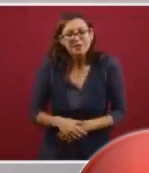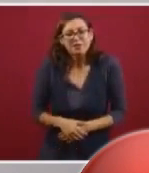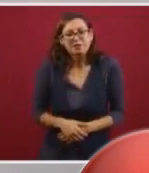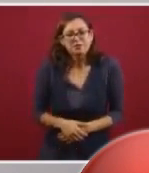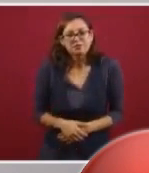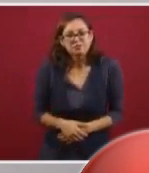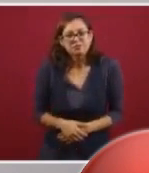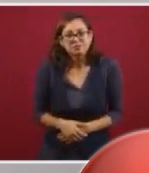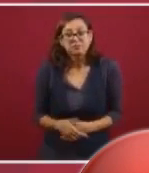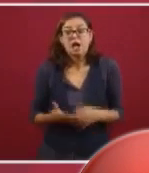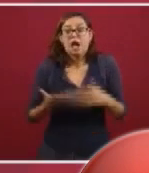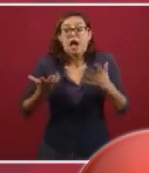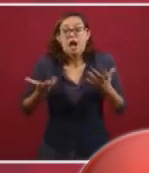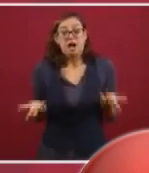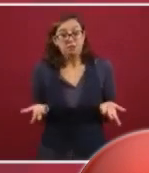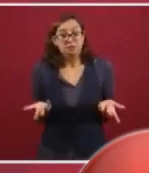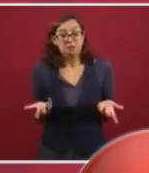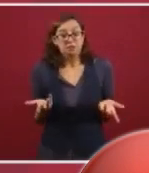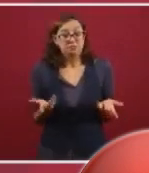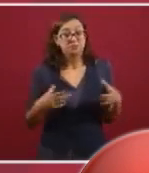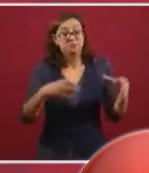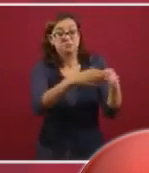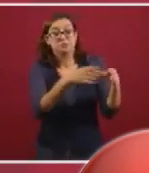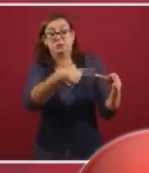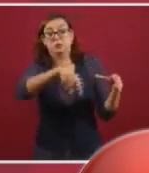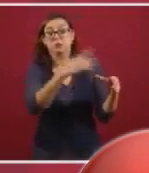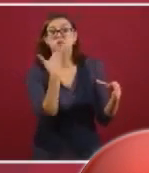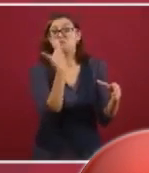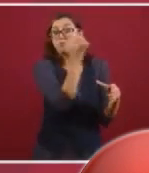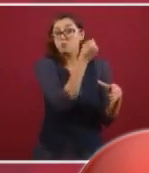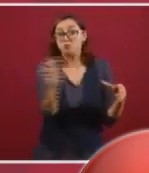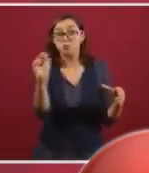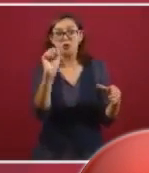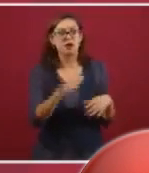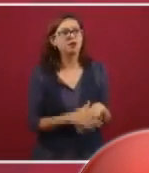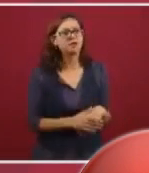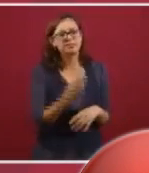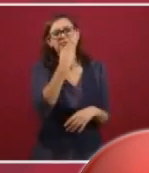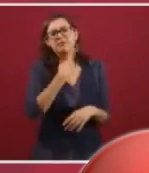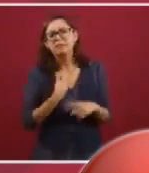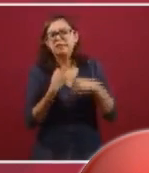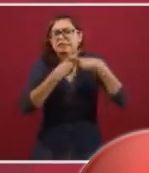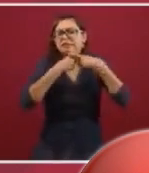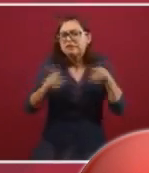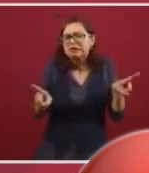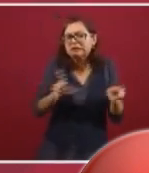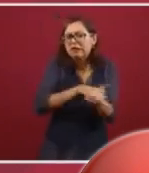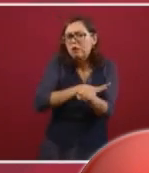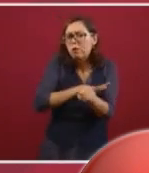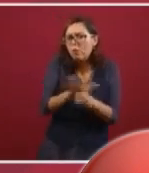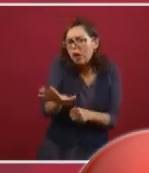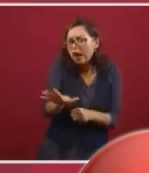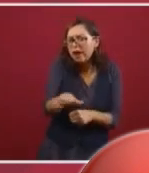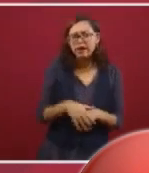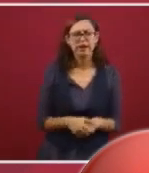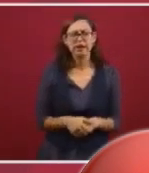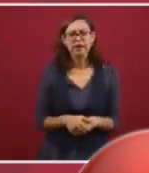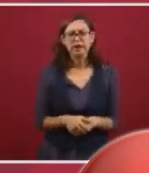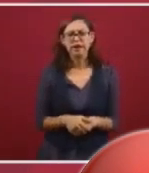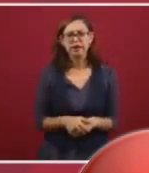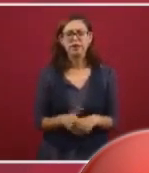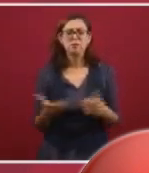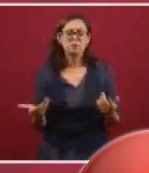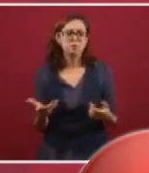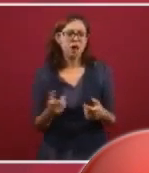A ver los expertos que me digan cuál es la diferencia, por qué en